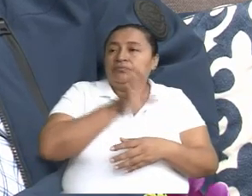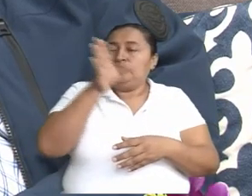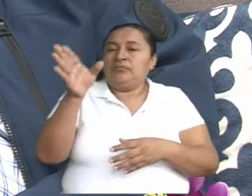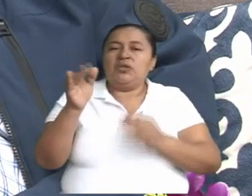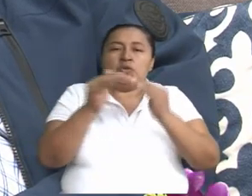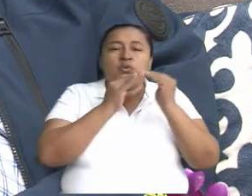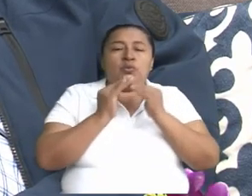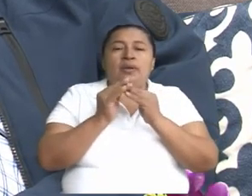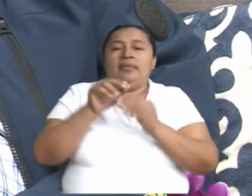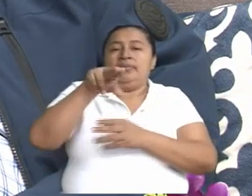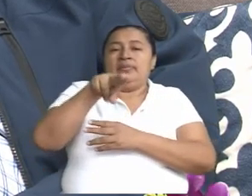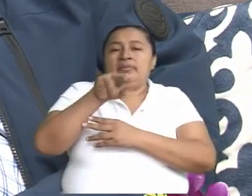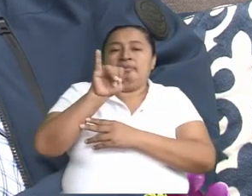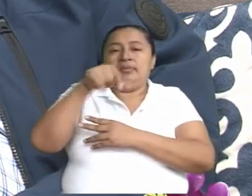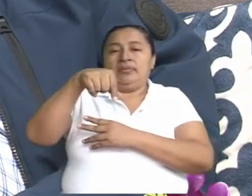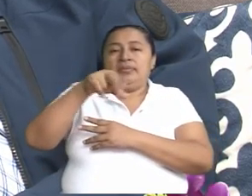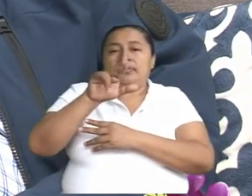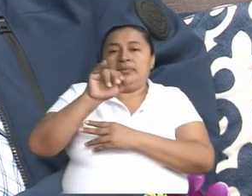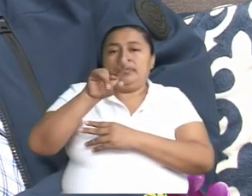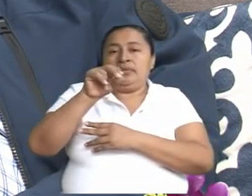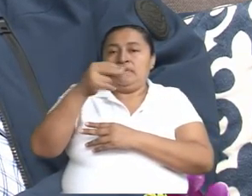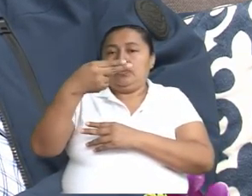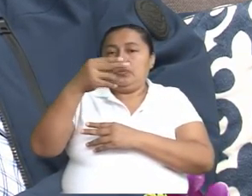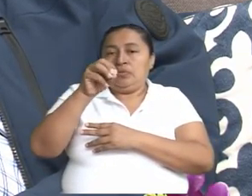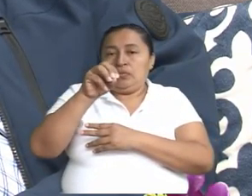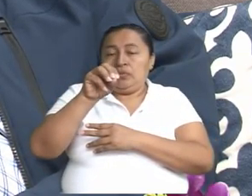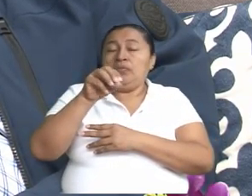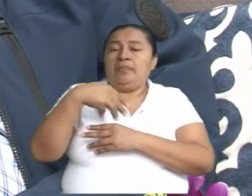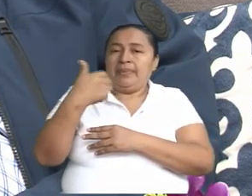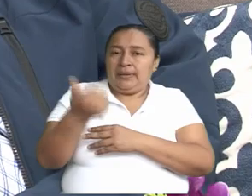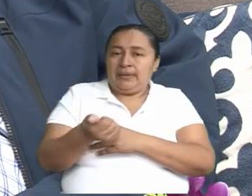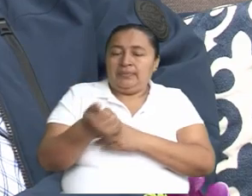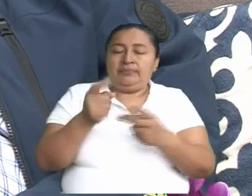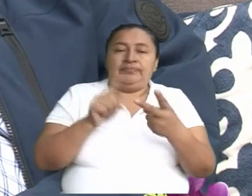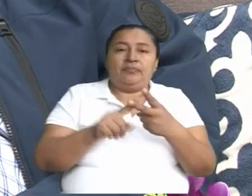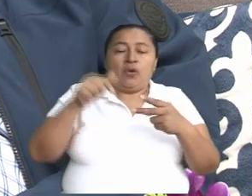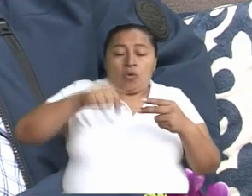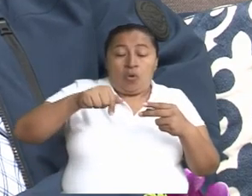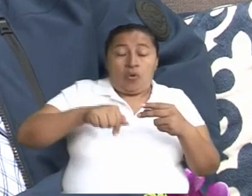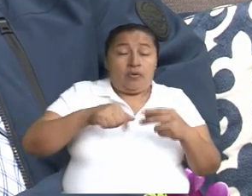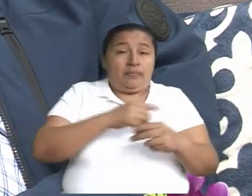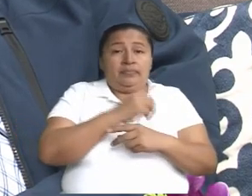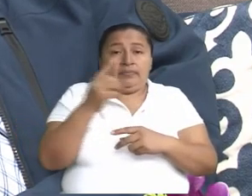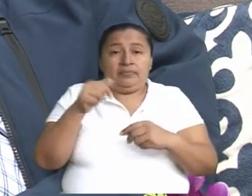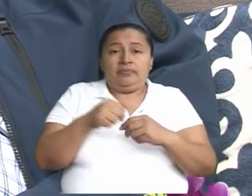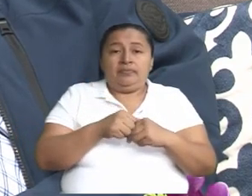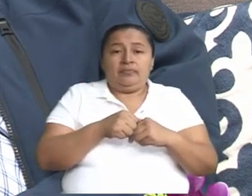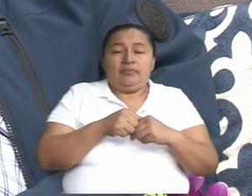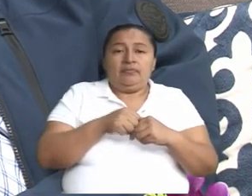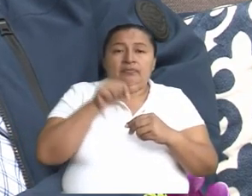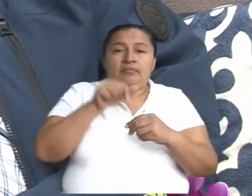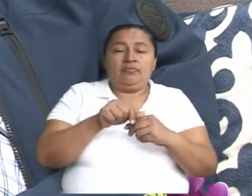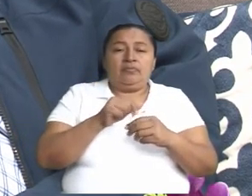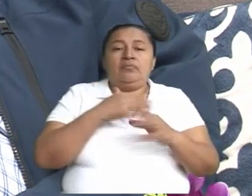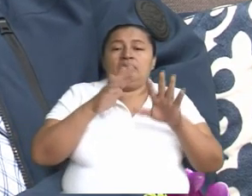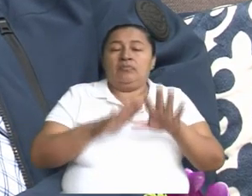mañana, ¿ya? Y estarán el día de hoy, tenemos todo el día de